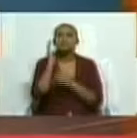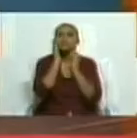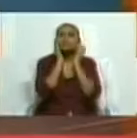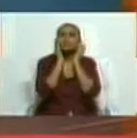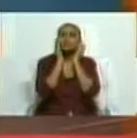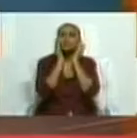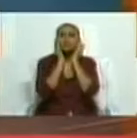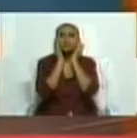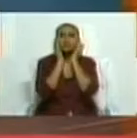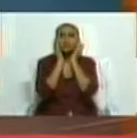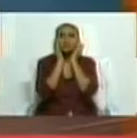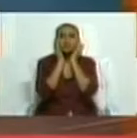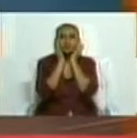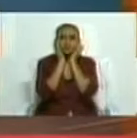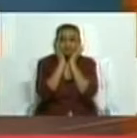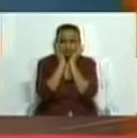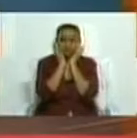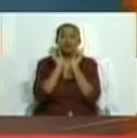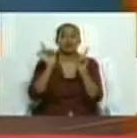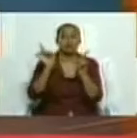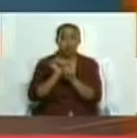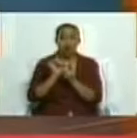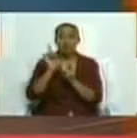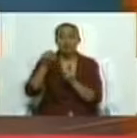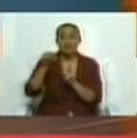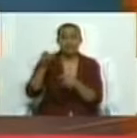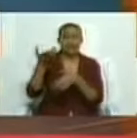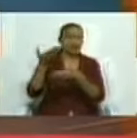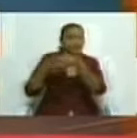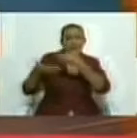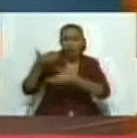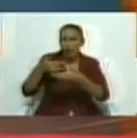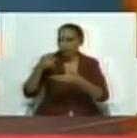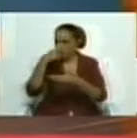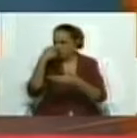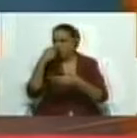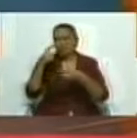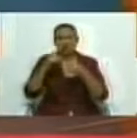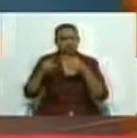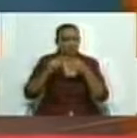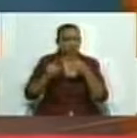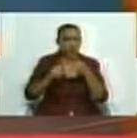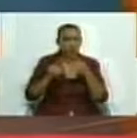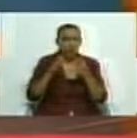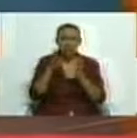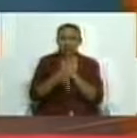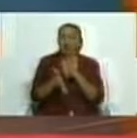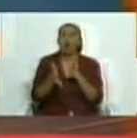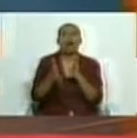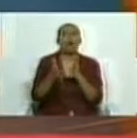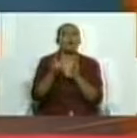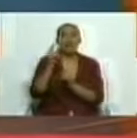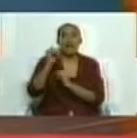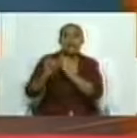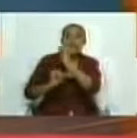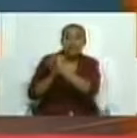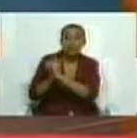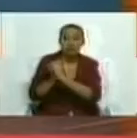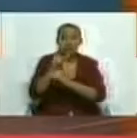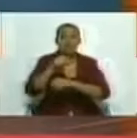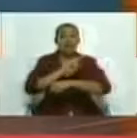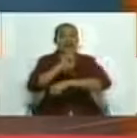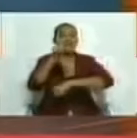vez transnacional Es decir la clave contra las organizaciones transnacionales del delito es la